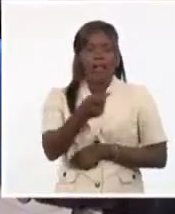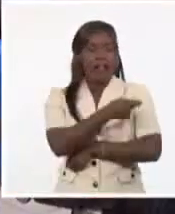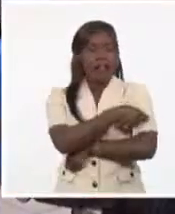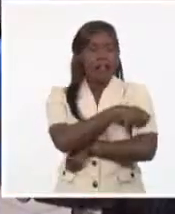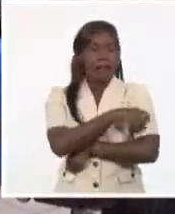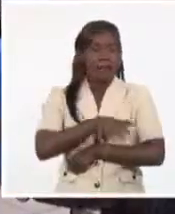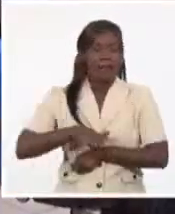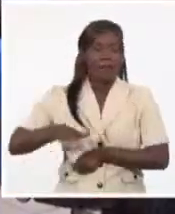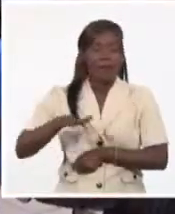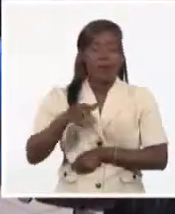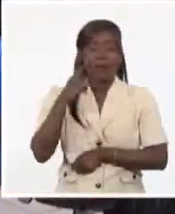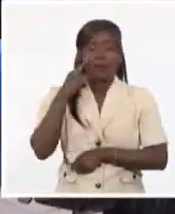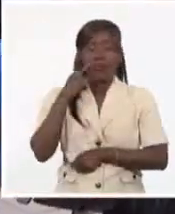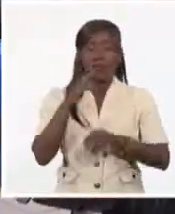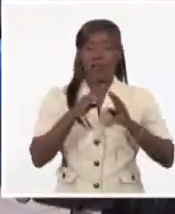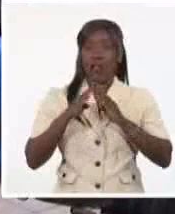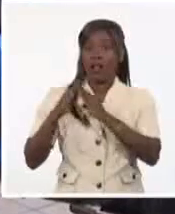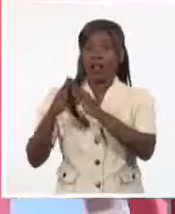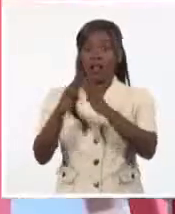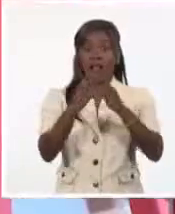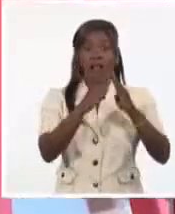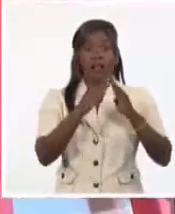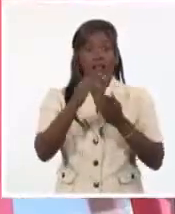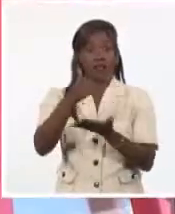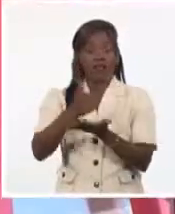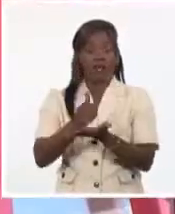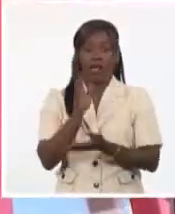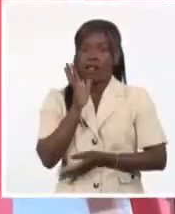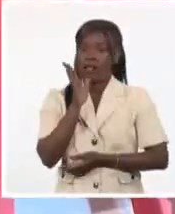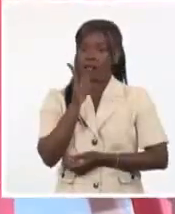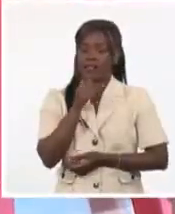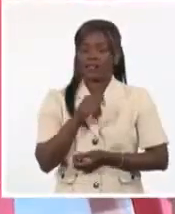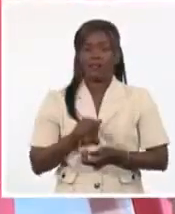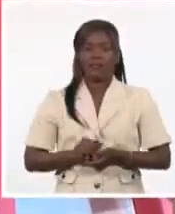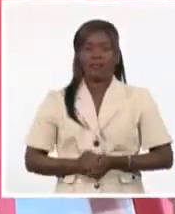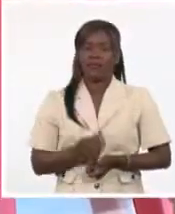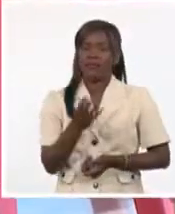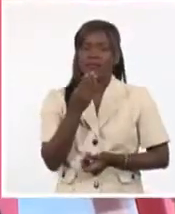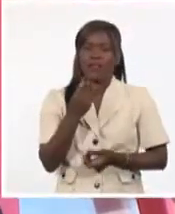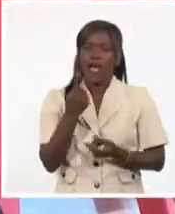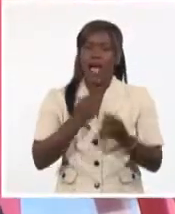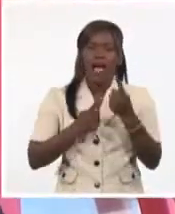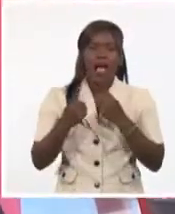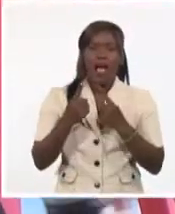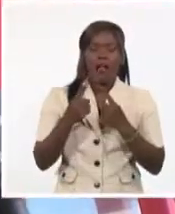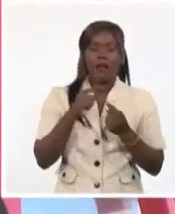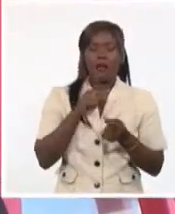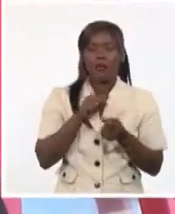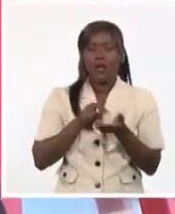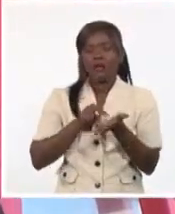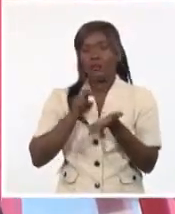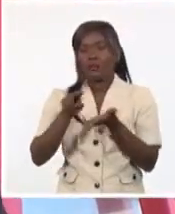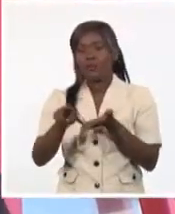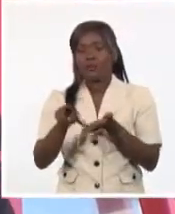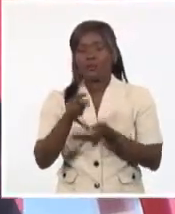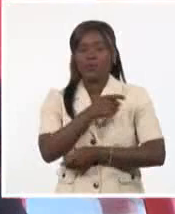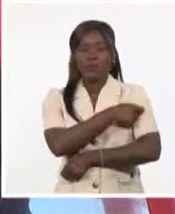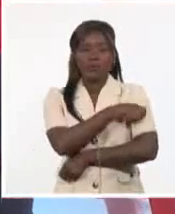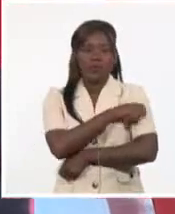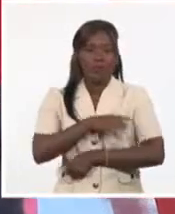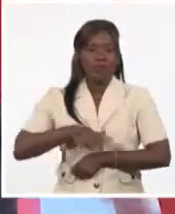esta ciudad que es maravillosa. ¿Qué mensaje le puede enviar como angolana al pueblo cubano? Les